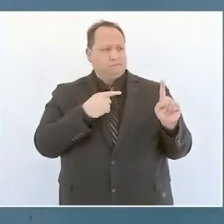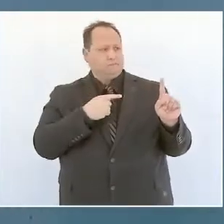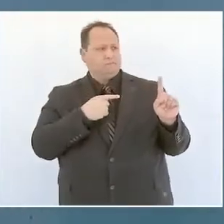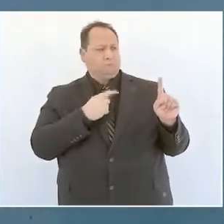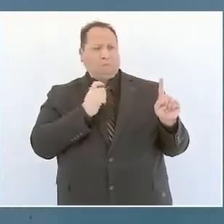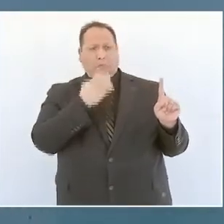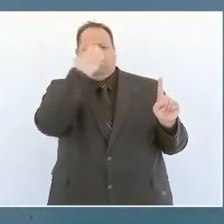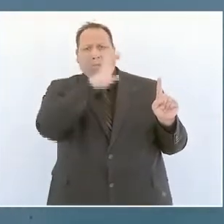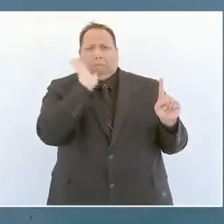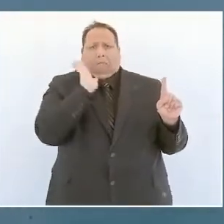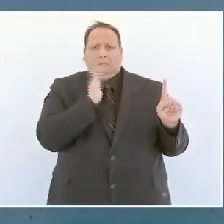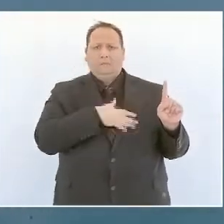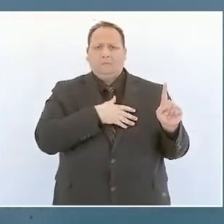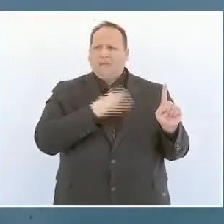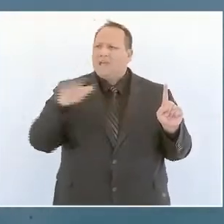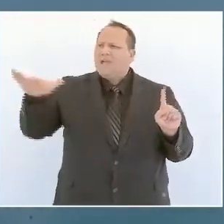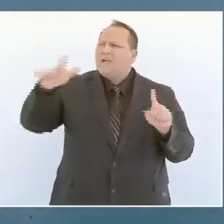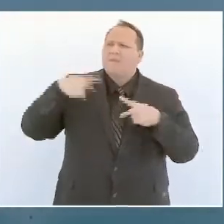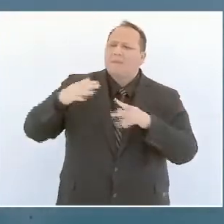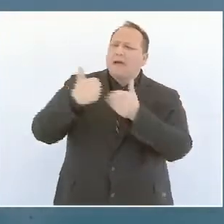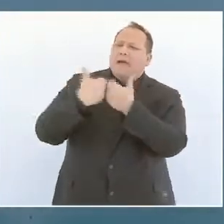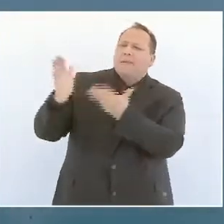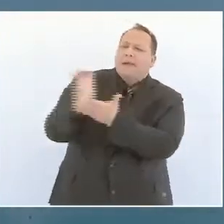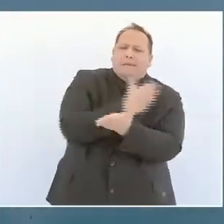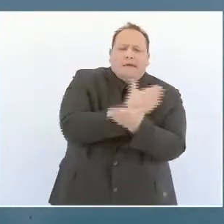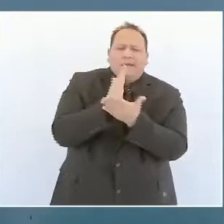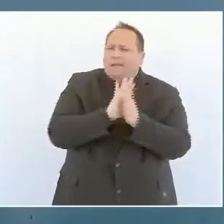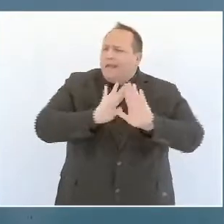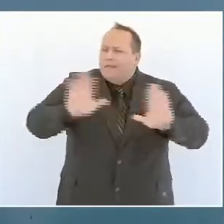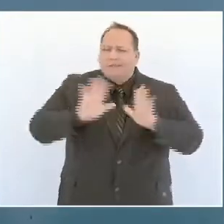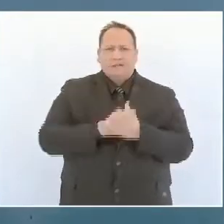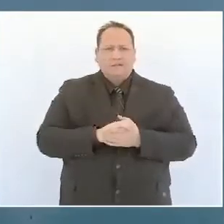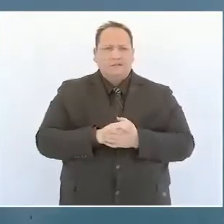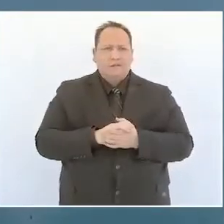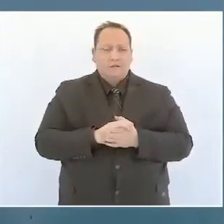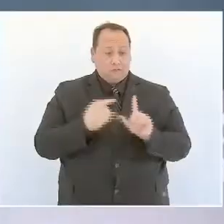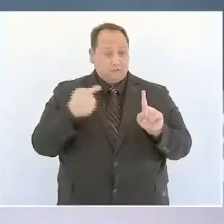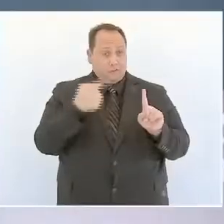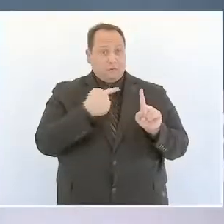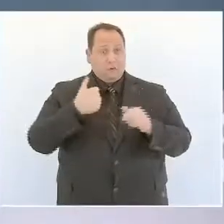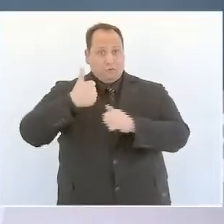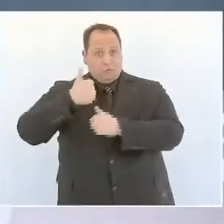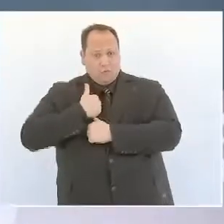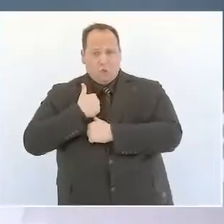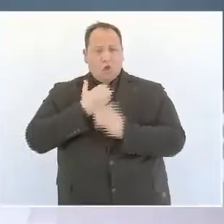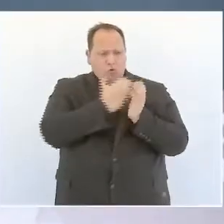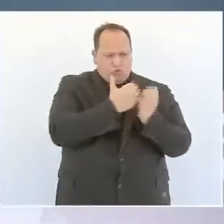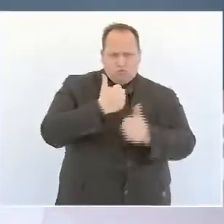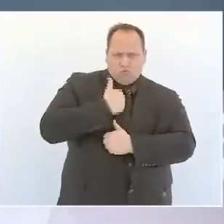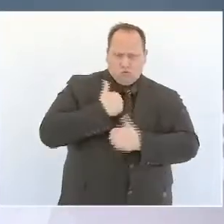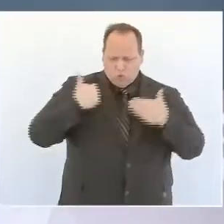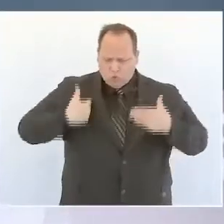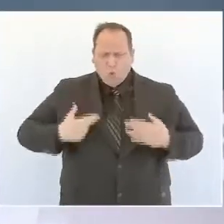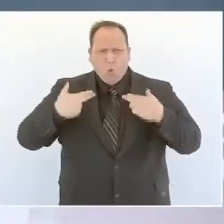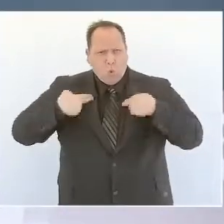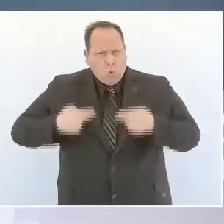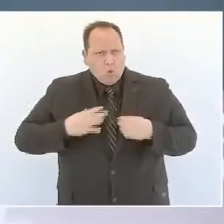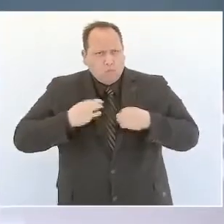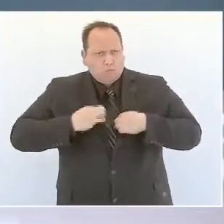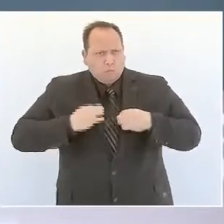ajenos al pueblo, a la sociedad, cuando el marino y el soldado son pueblo uniformado.